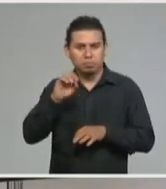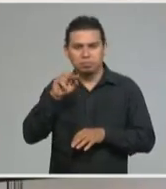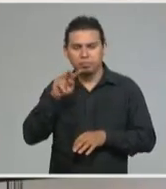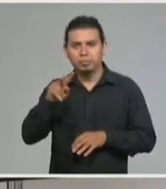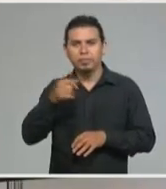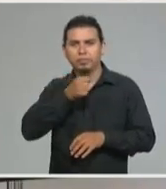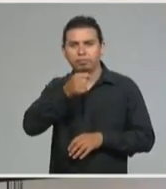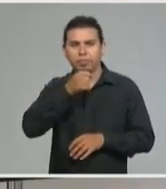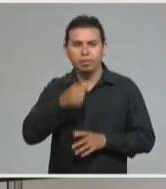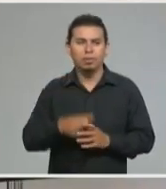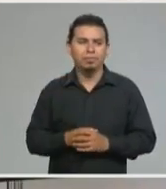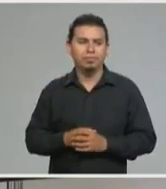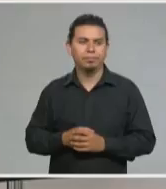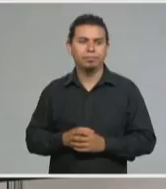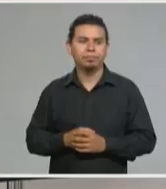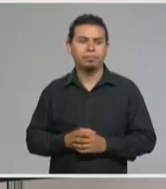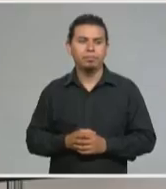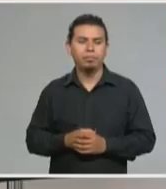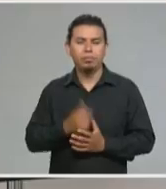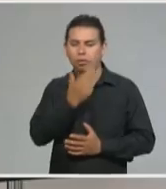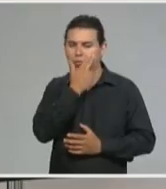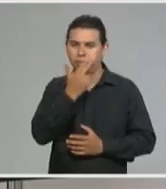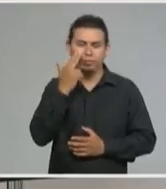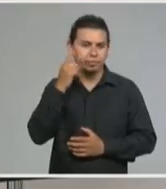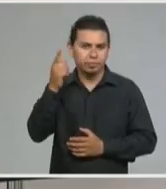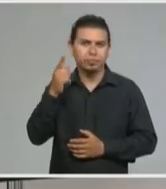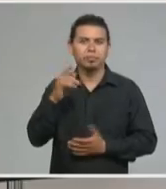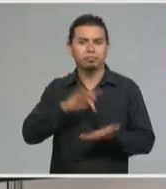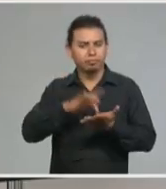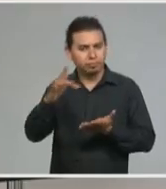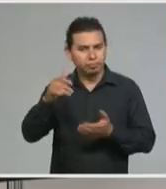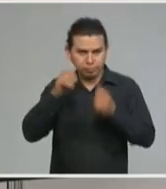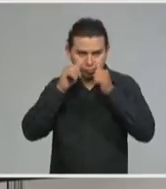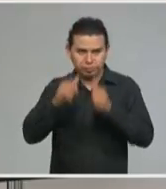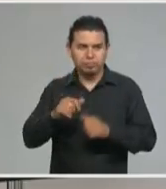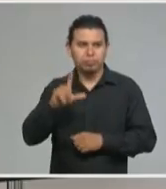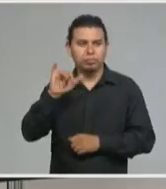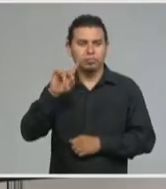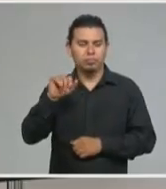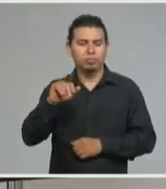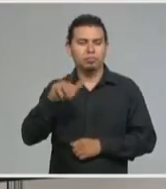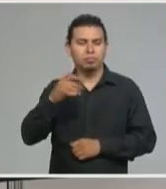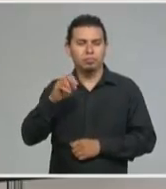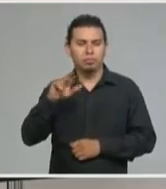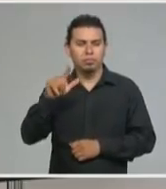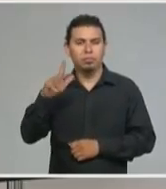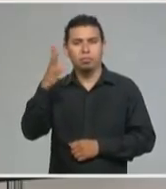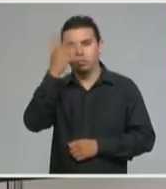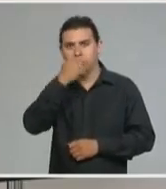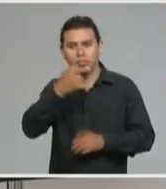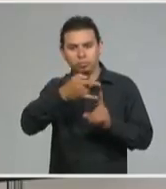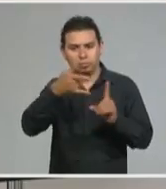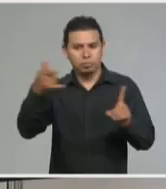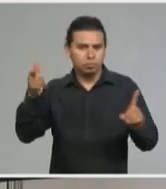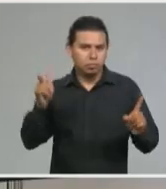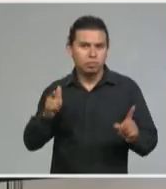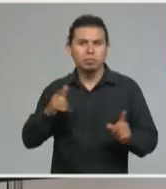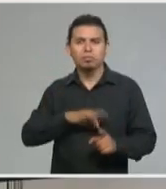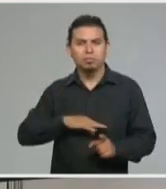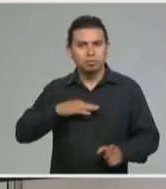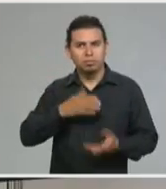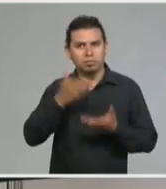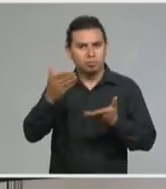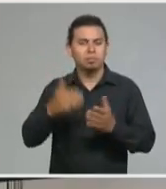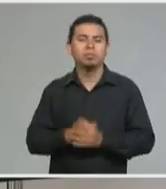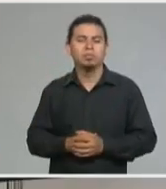reportajes. Elisa Shell, los saludos desde Guajuapan de León, también muchas gracias. Y Lidia Valladares, qué hermosos murales. Felicidades a este